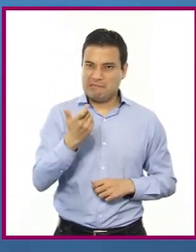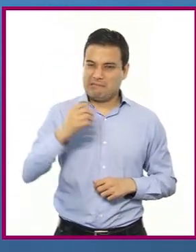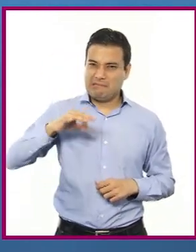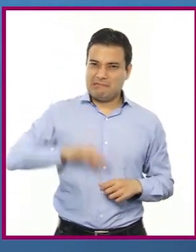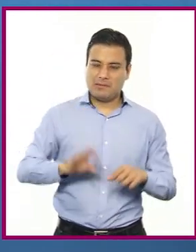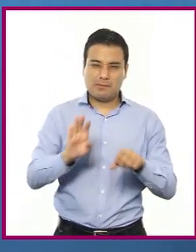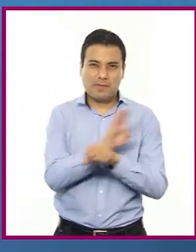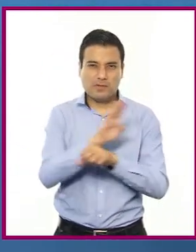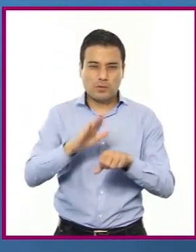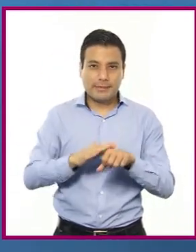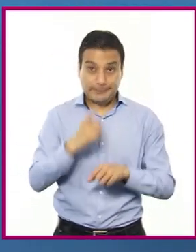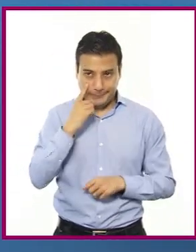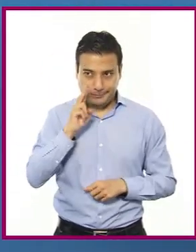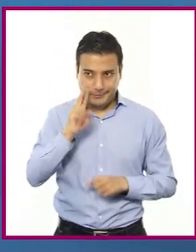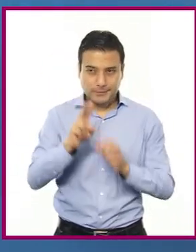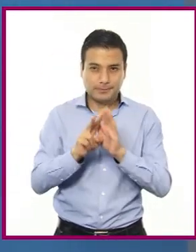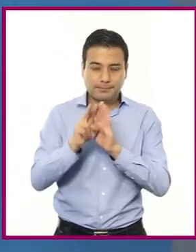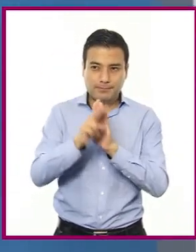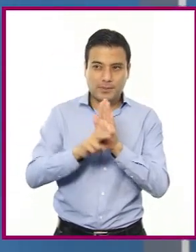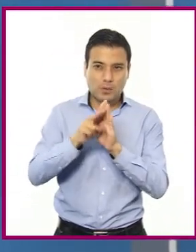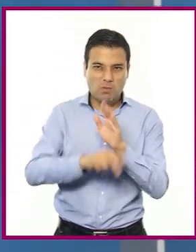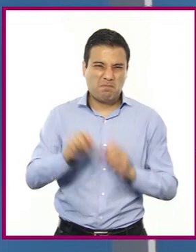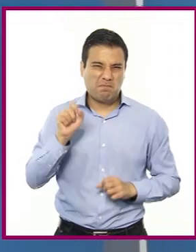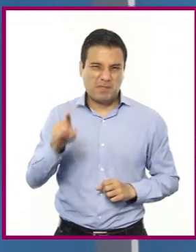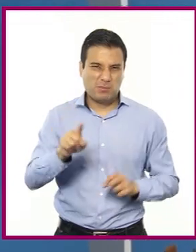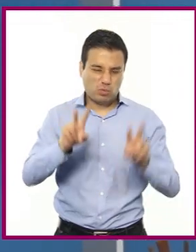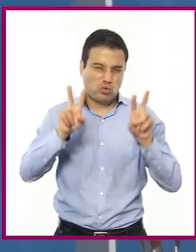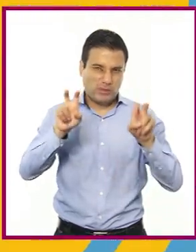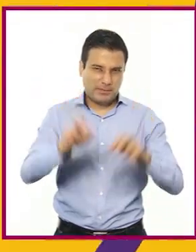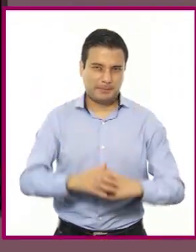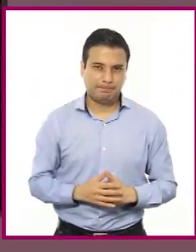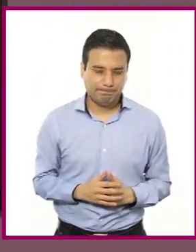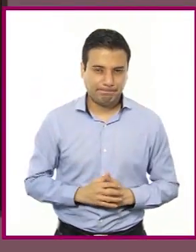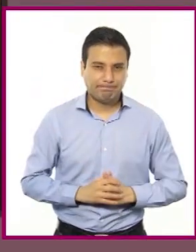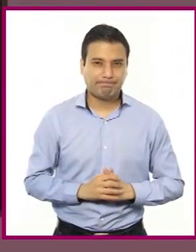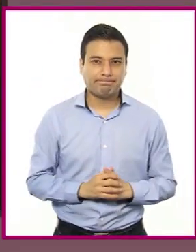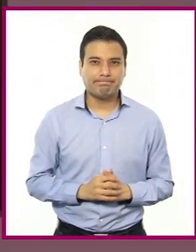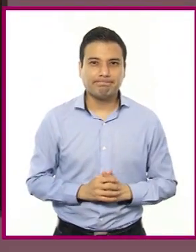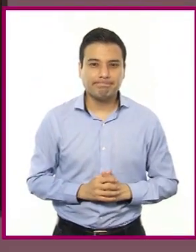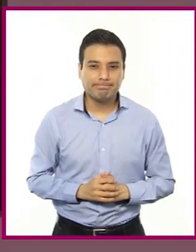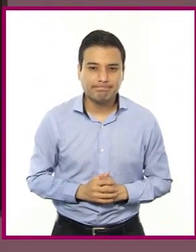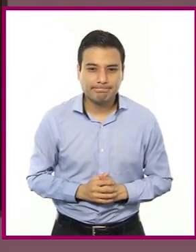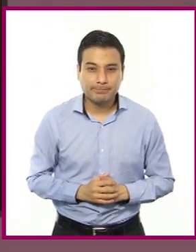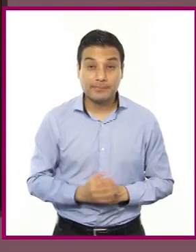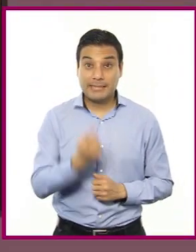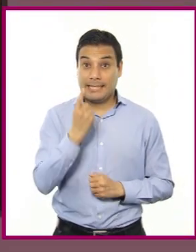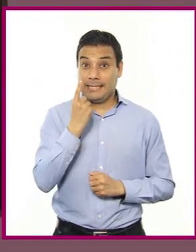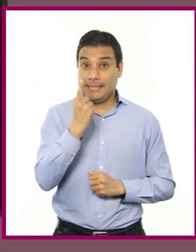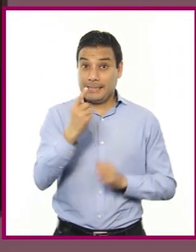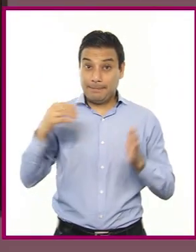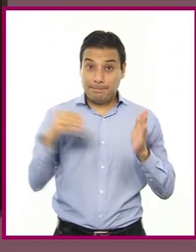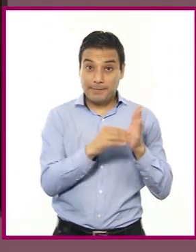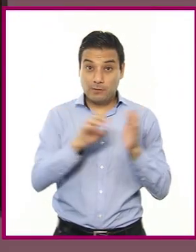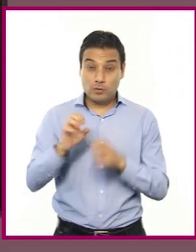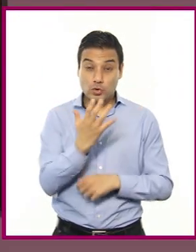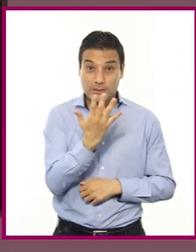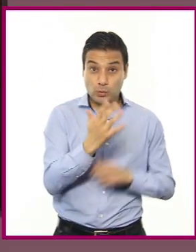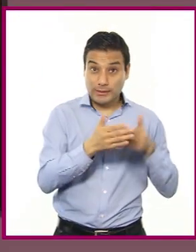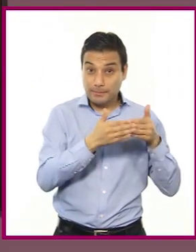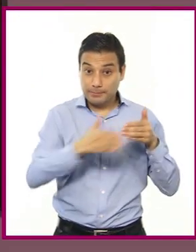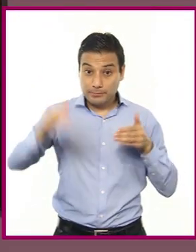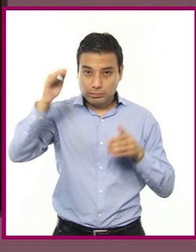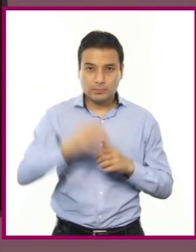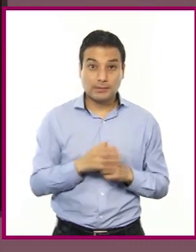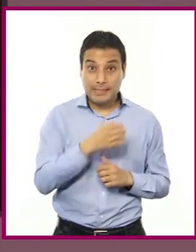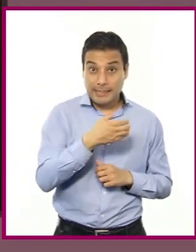el siguiente video que menciona el declive del campo mexicano. A partir de la década de 1950, la